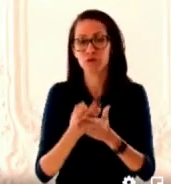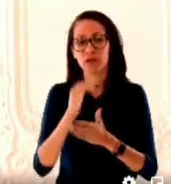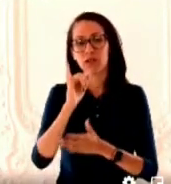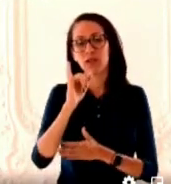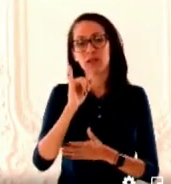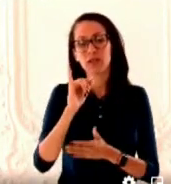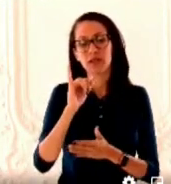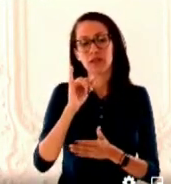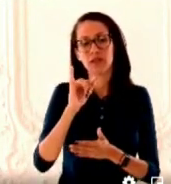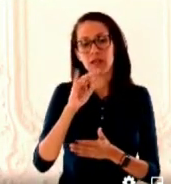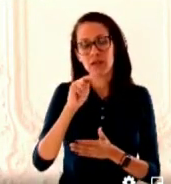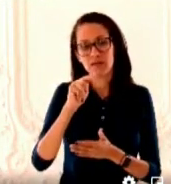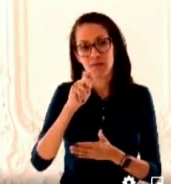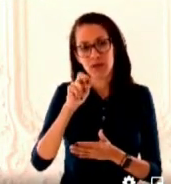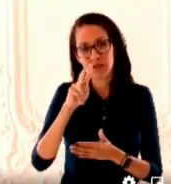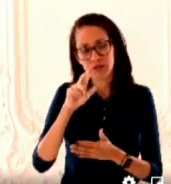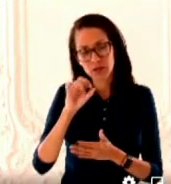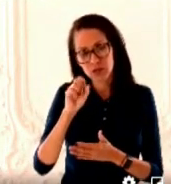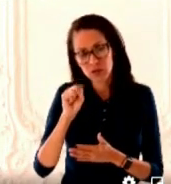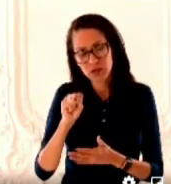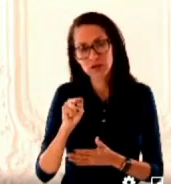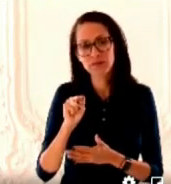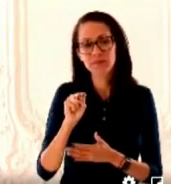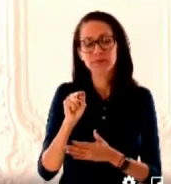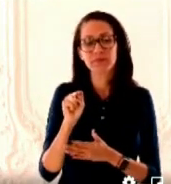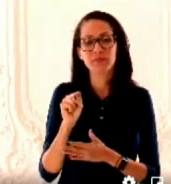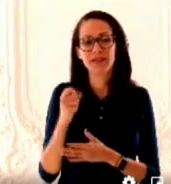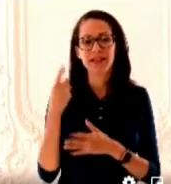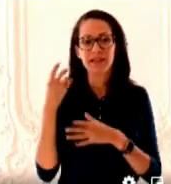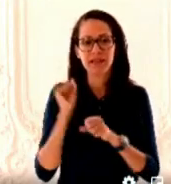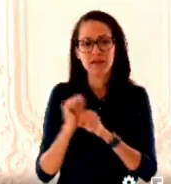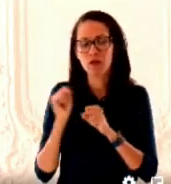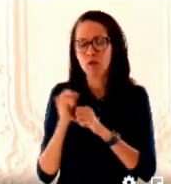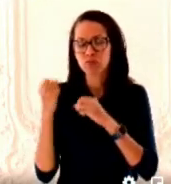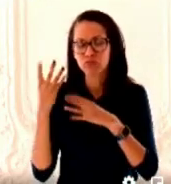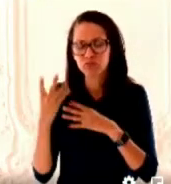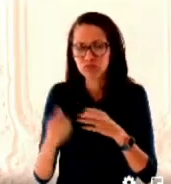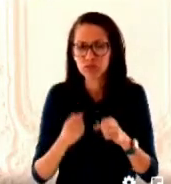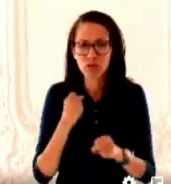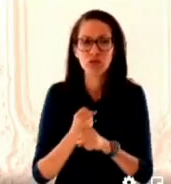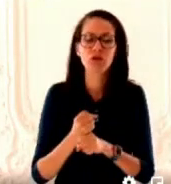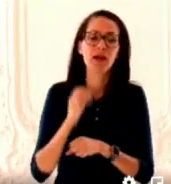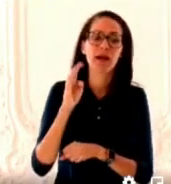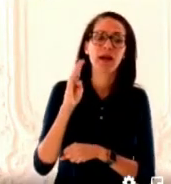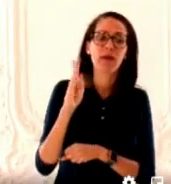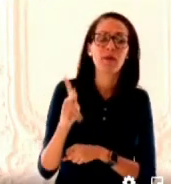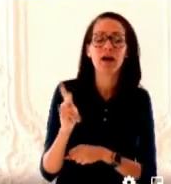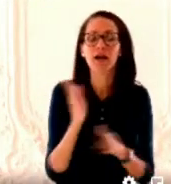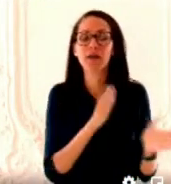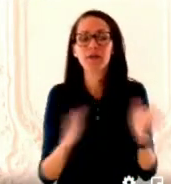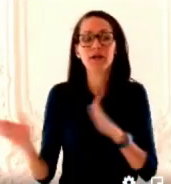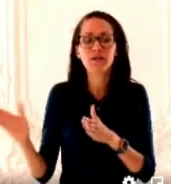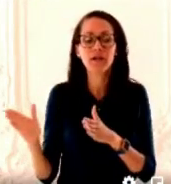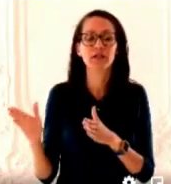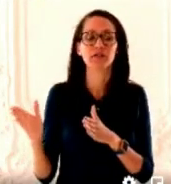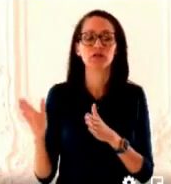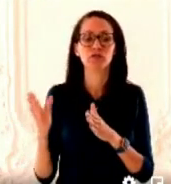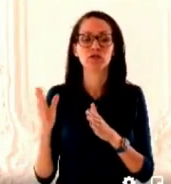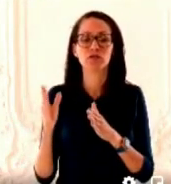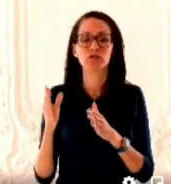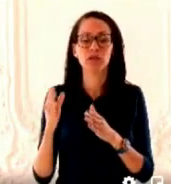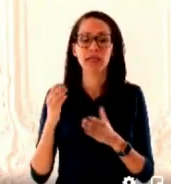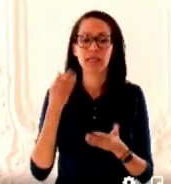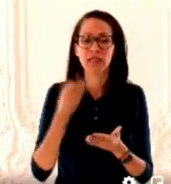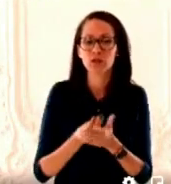regulación financiera. Trabajó por varios años en la banca comercial en el área de planificación estratégica,